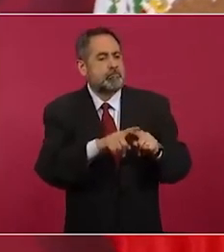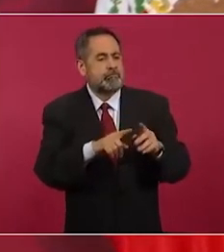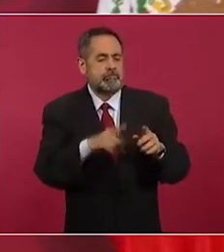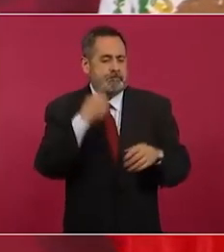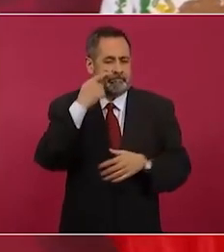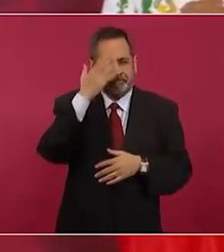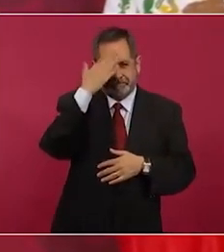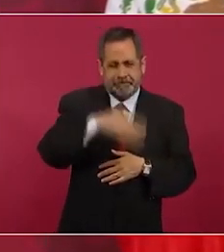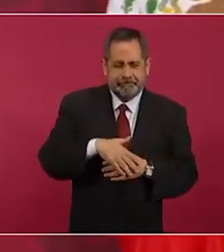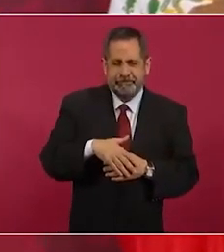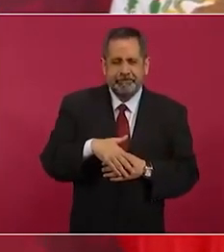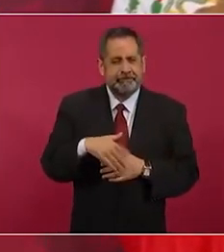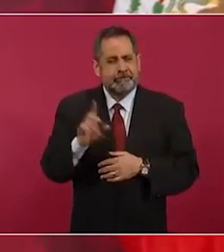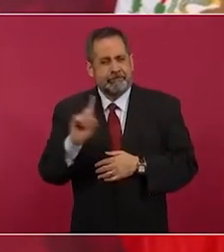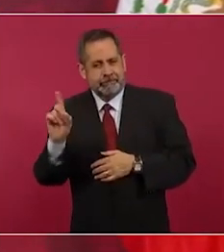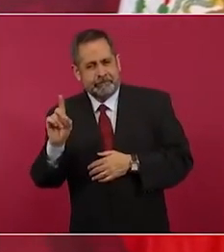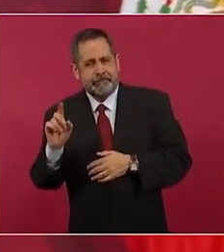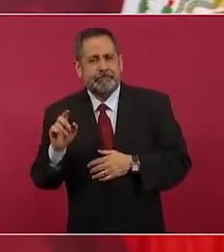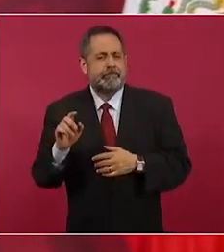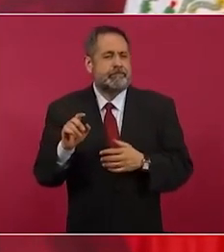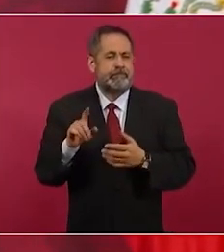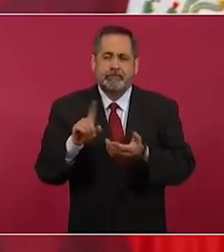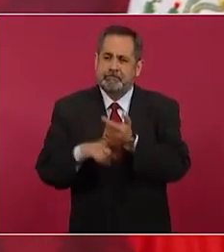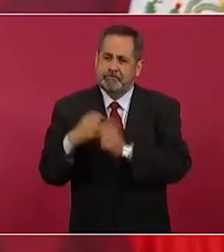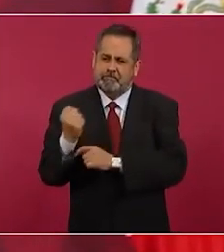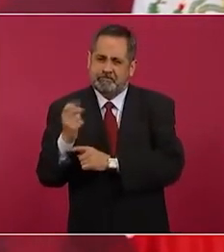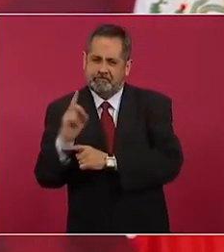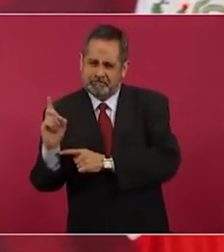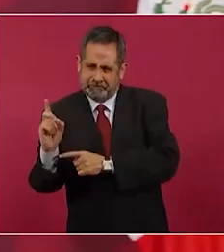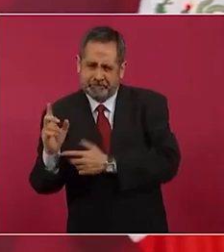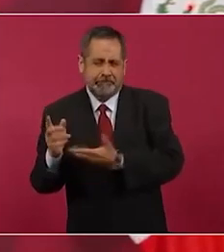de ultraderechas.